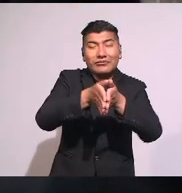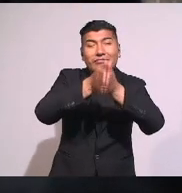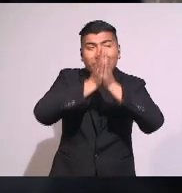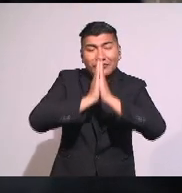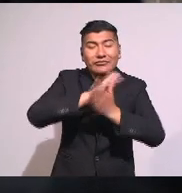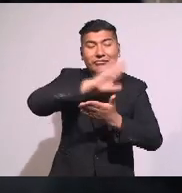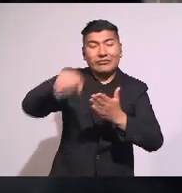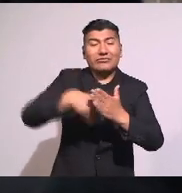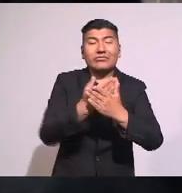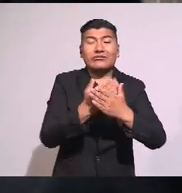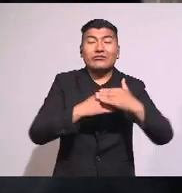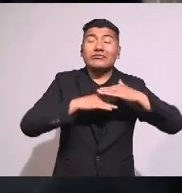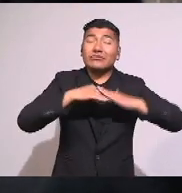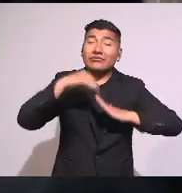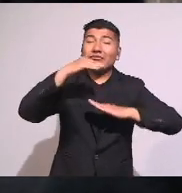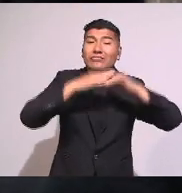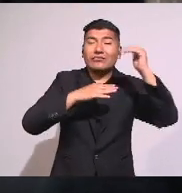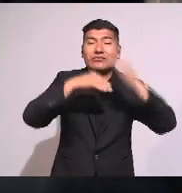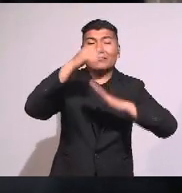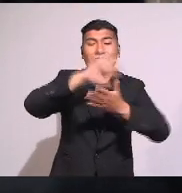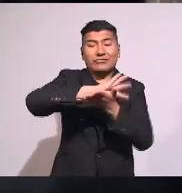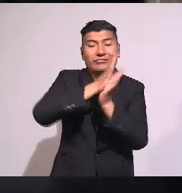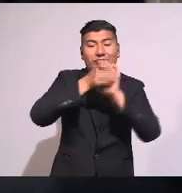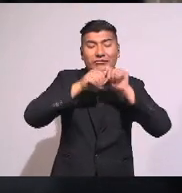todos a construir la paz.